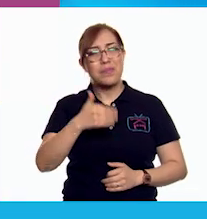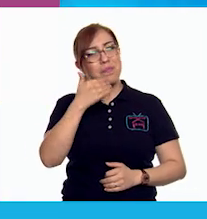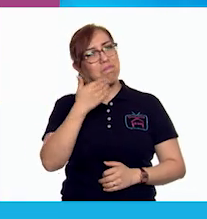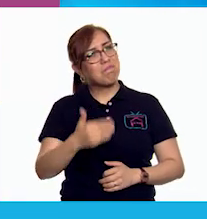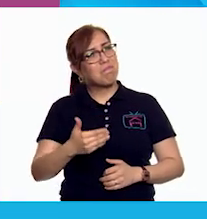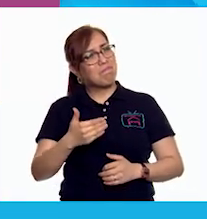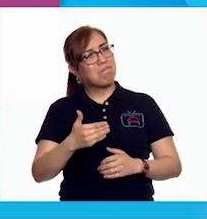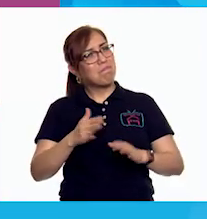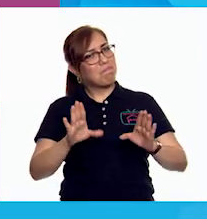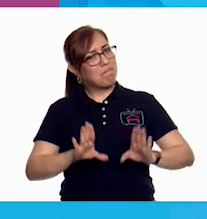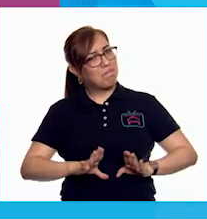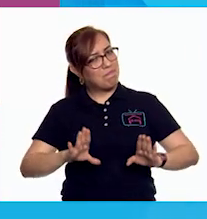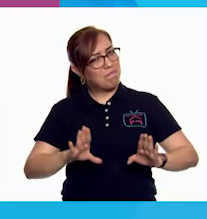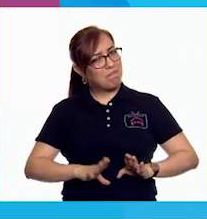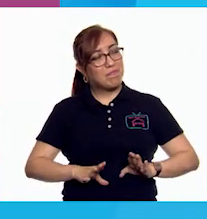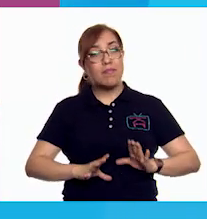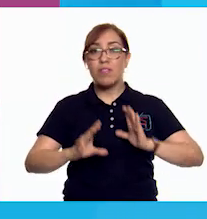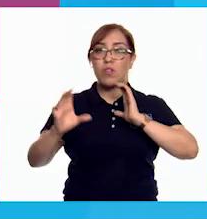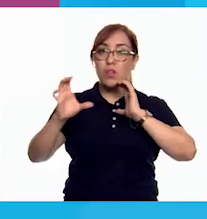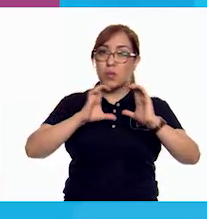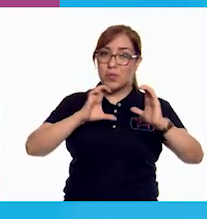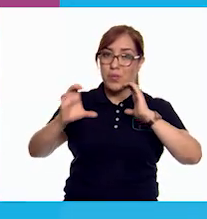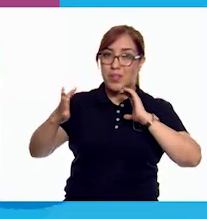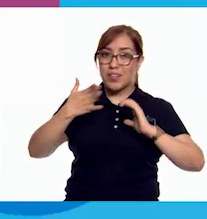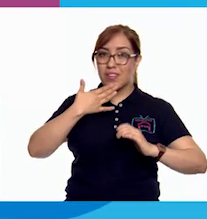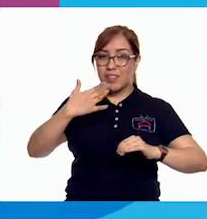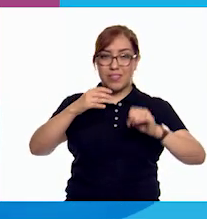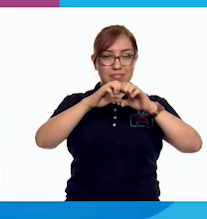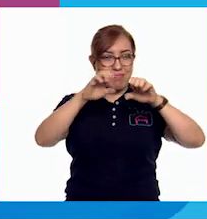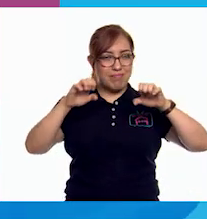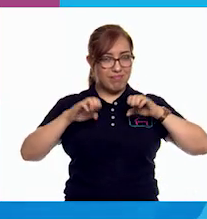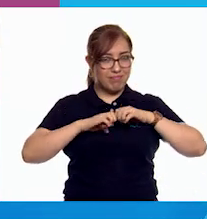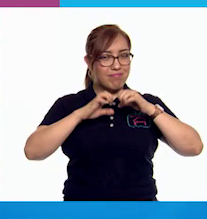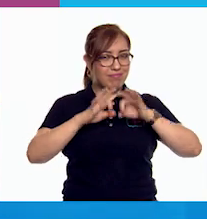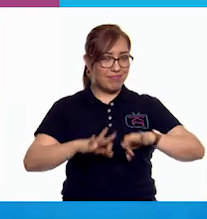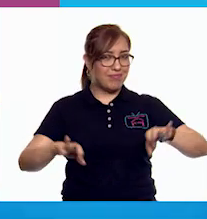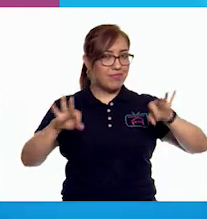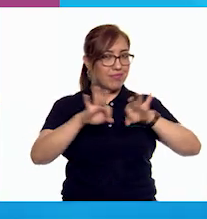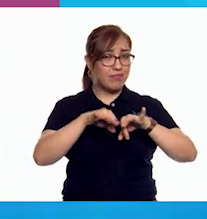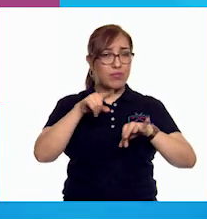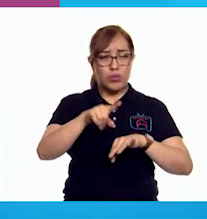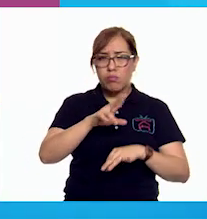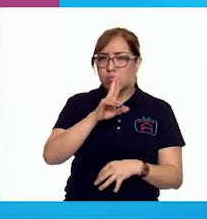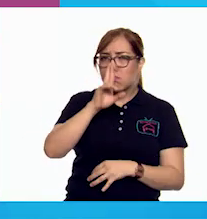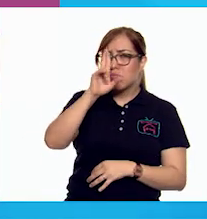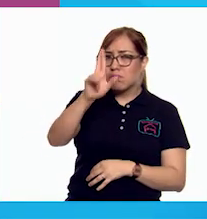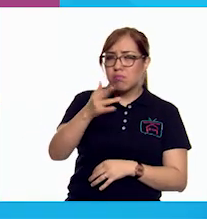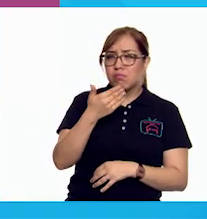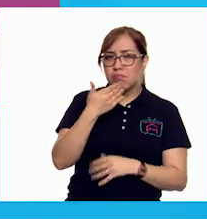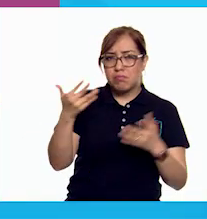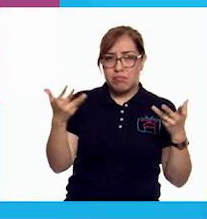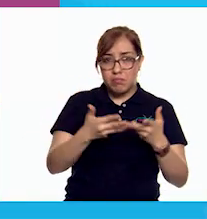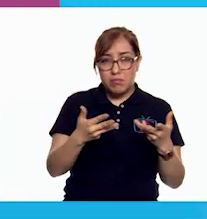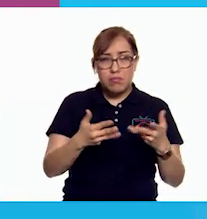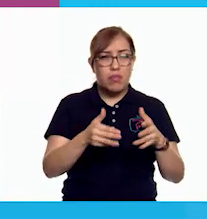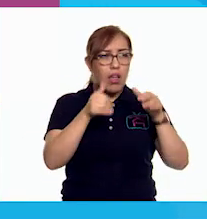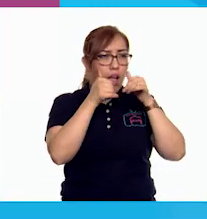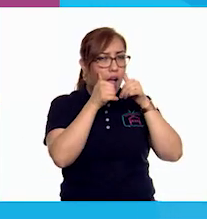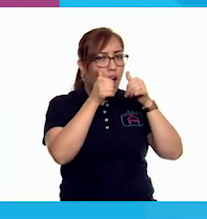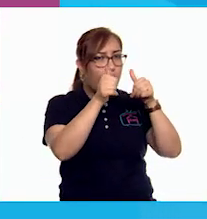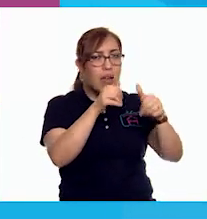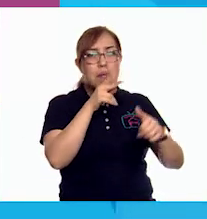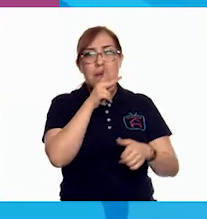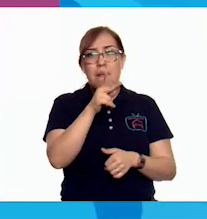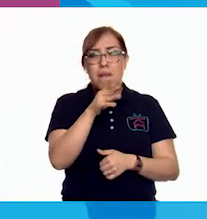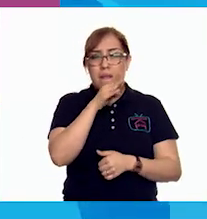comunicación es importante en cualquier equipo. Si estás dispuesto a comunicarte con respeto y a escuchar lo que tus papás, abuelos y hermanos tienen que